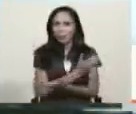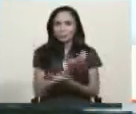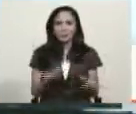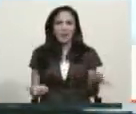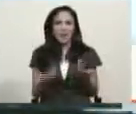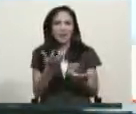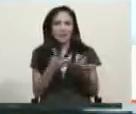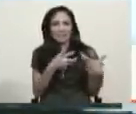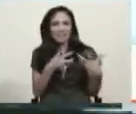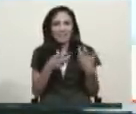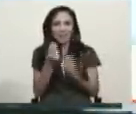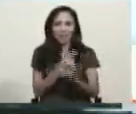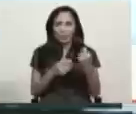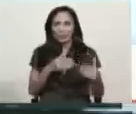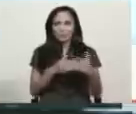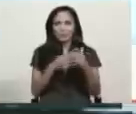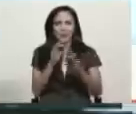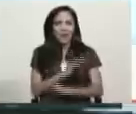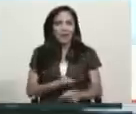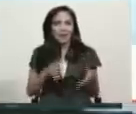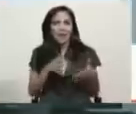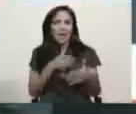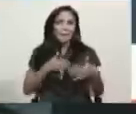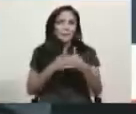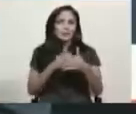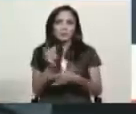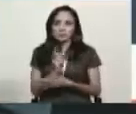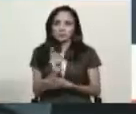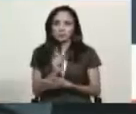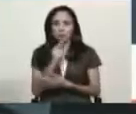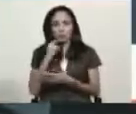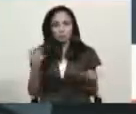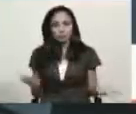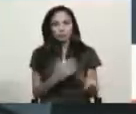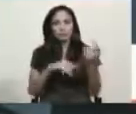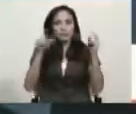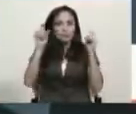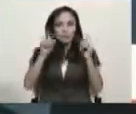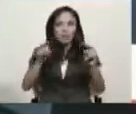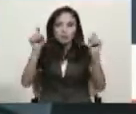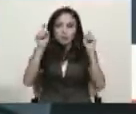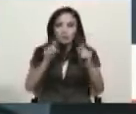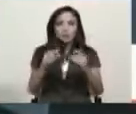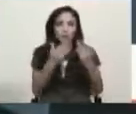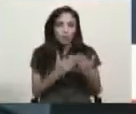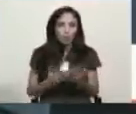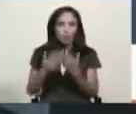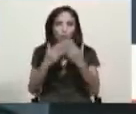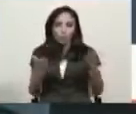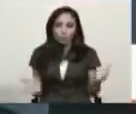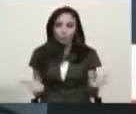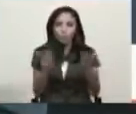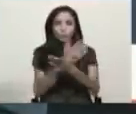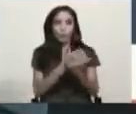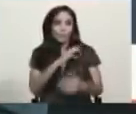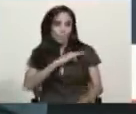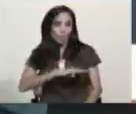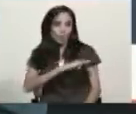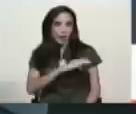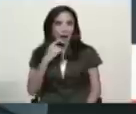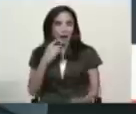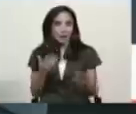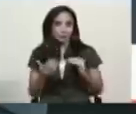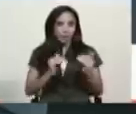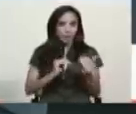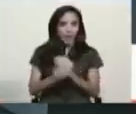económica, nada nos detuvo. Estudio, formación, estudio, disciplina, moral.